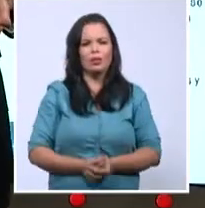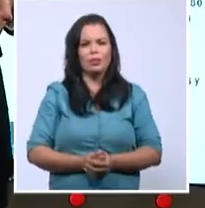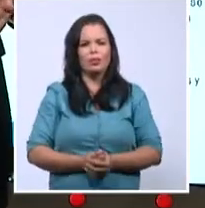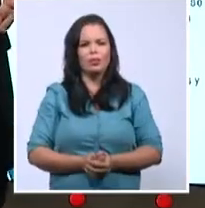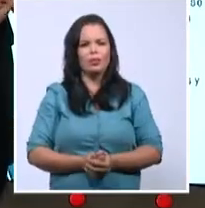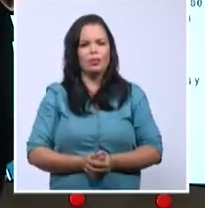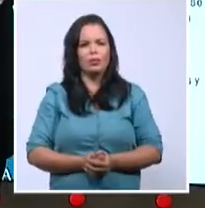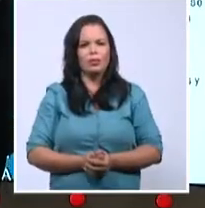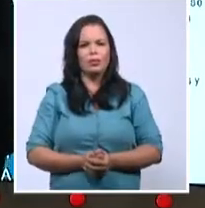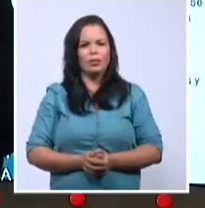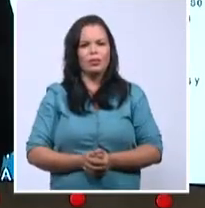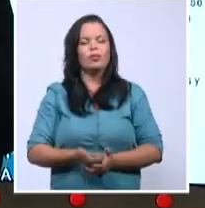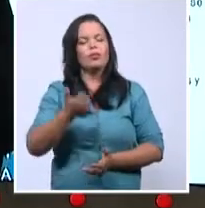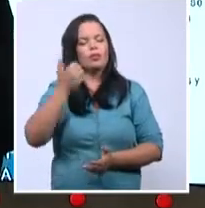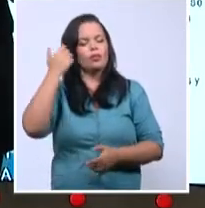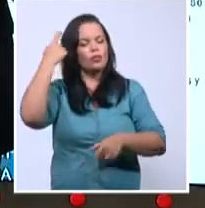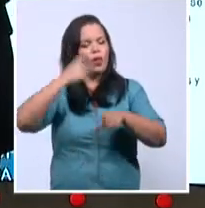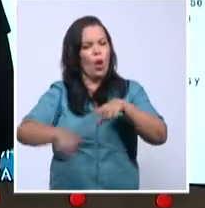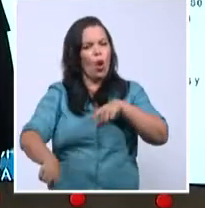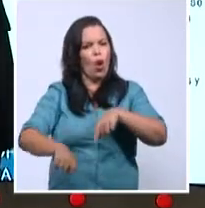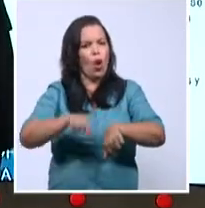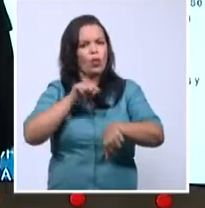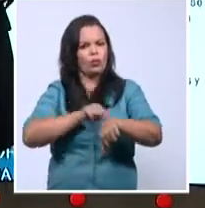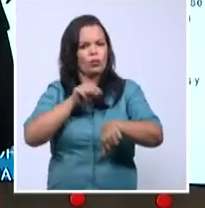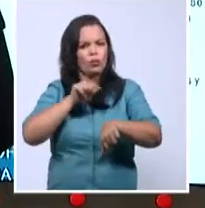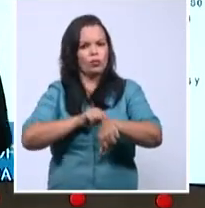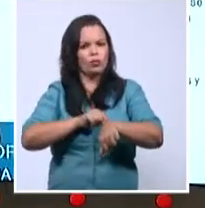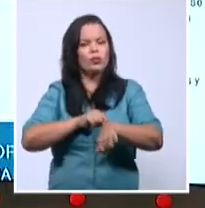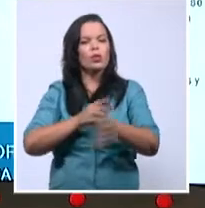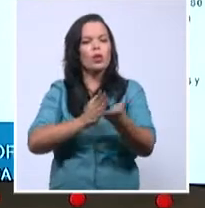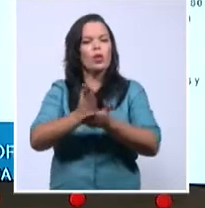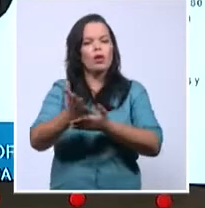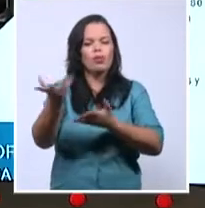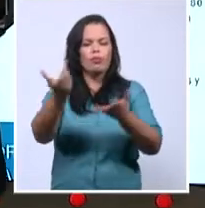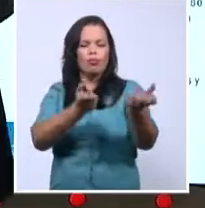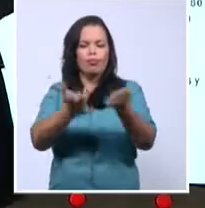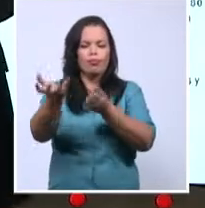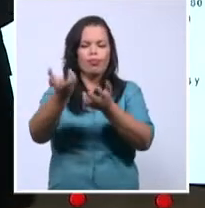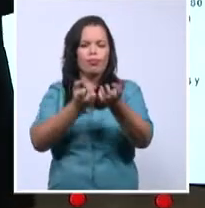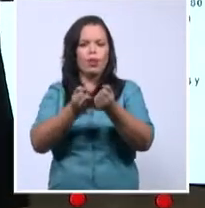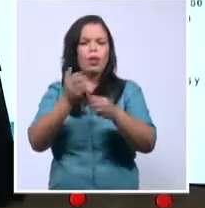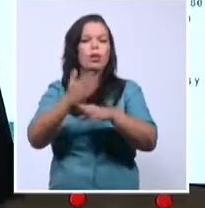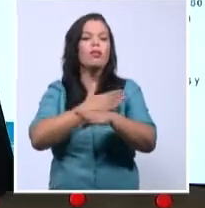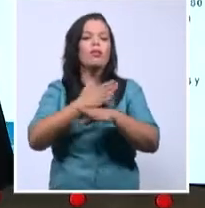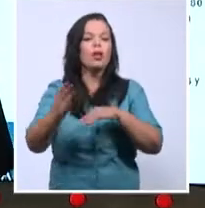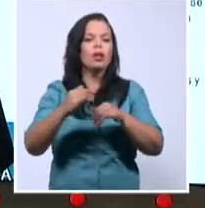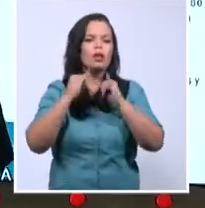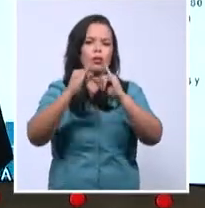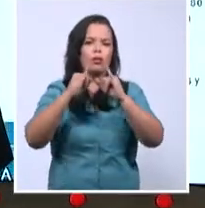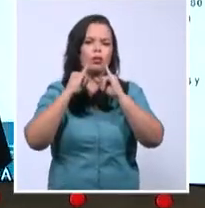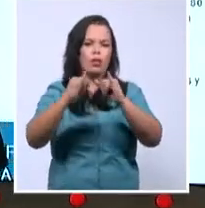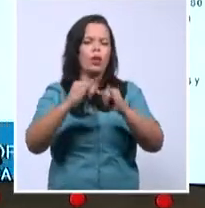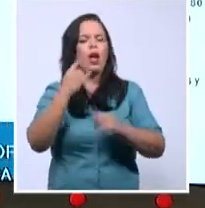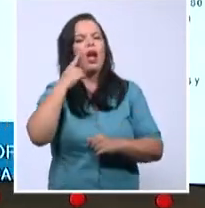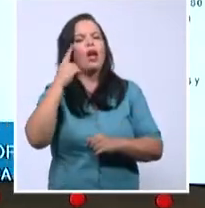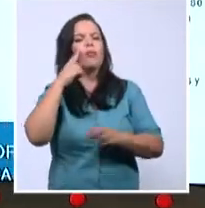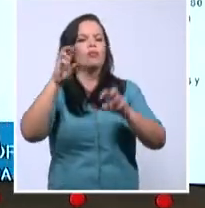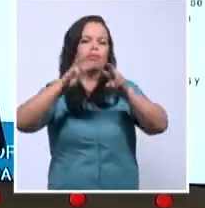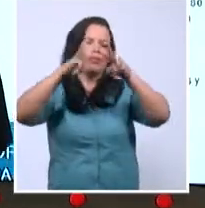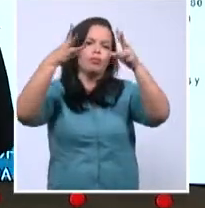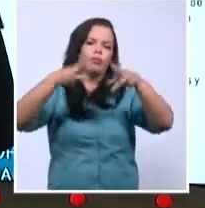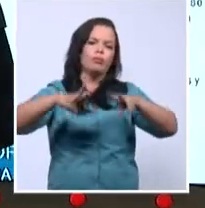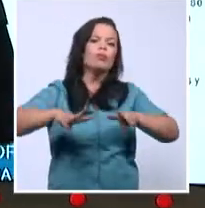más reacciones en las diferentes provincias de nuestro país, ver qué está pasando también en las redes sociales. Recuerdo que es